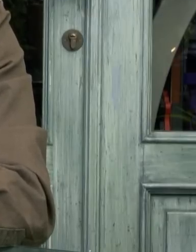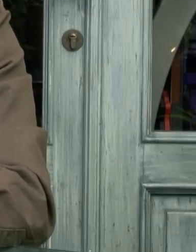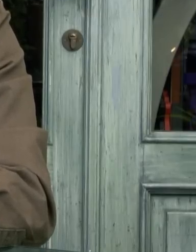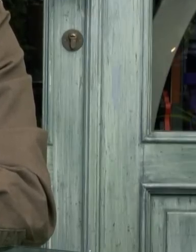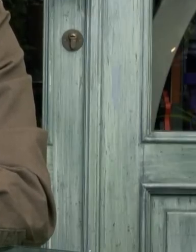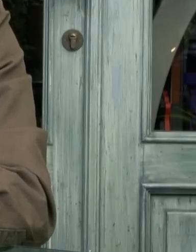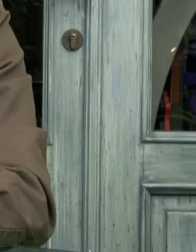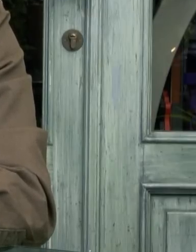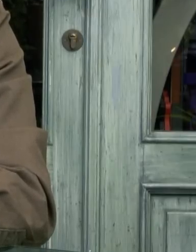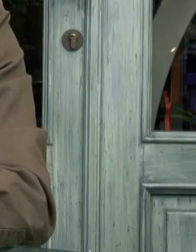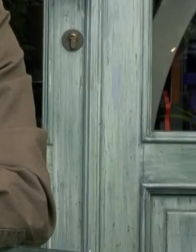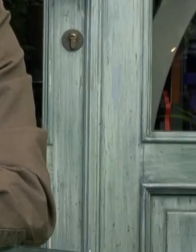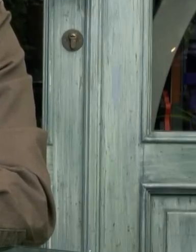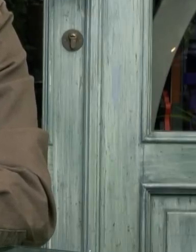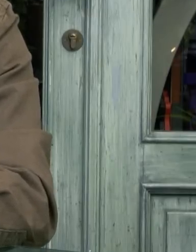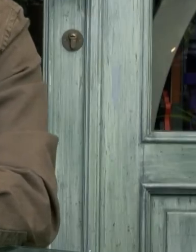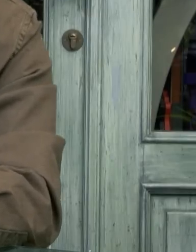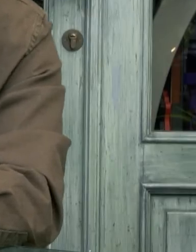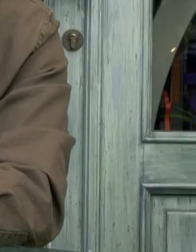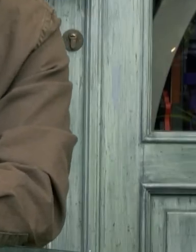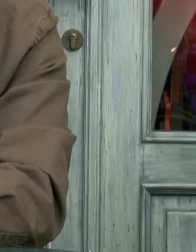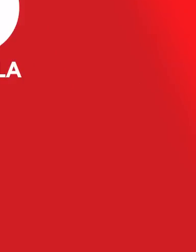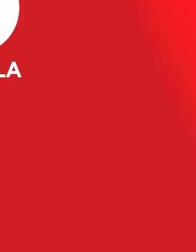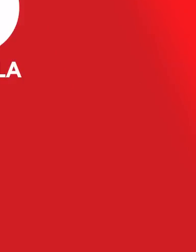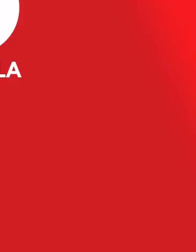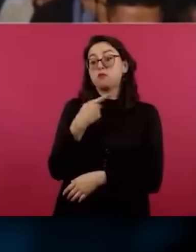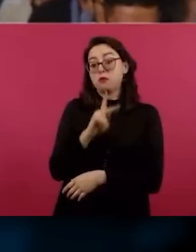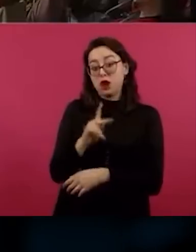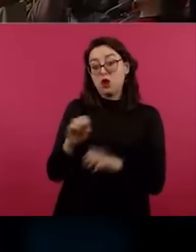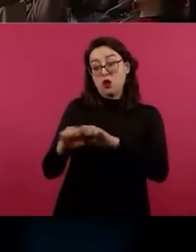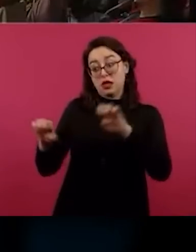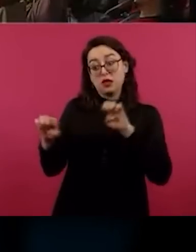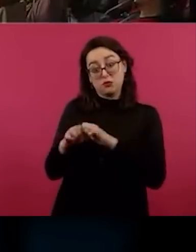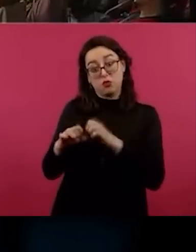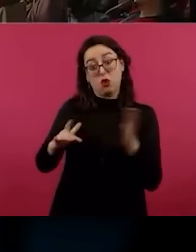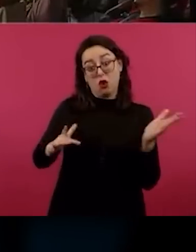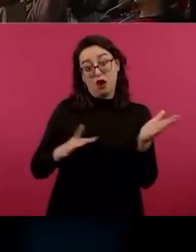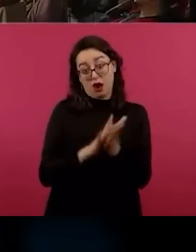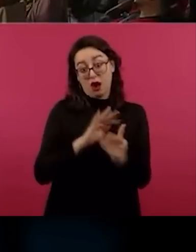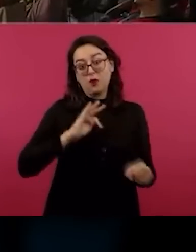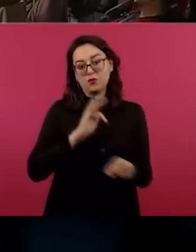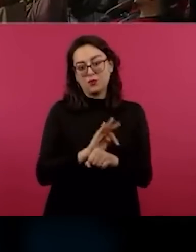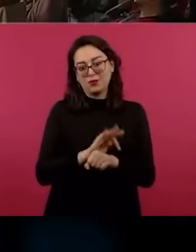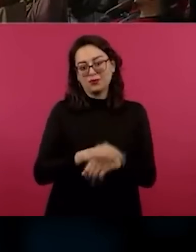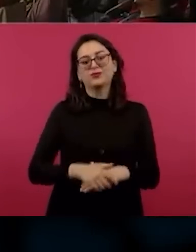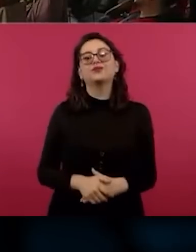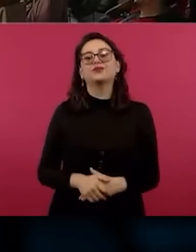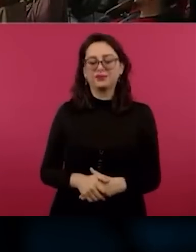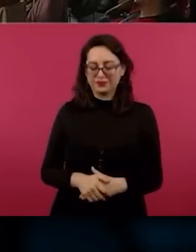interactúa con este... con este periodista, vamos a ver. Sí. Sí, nada más que para esa elección